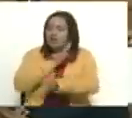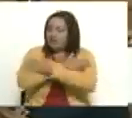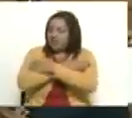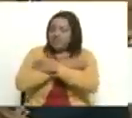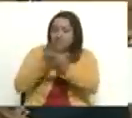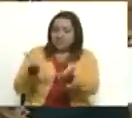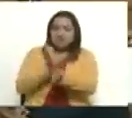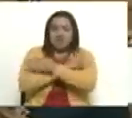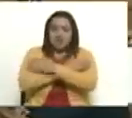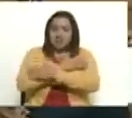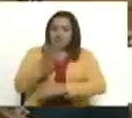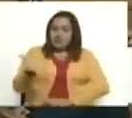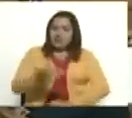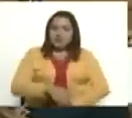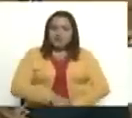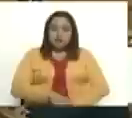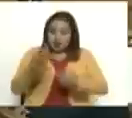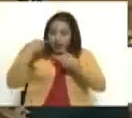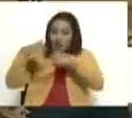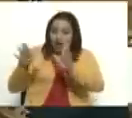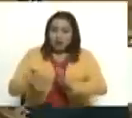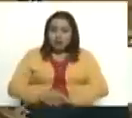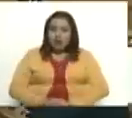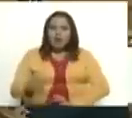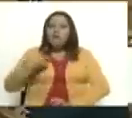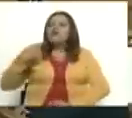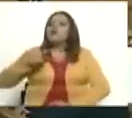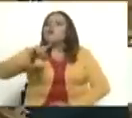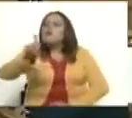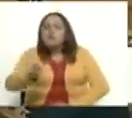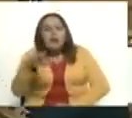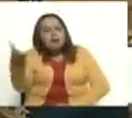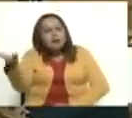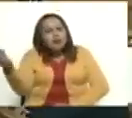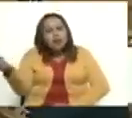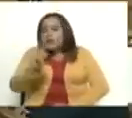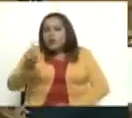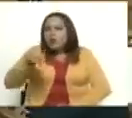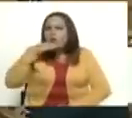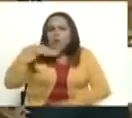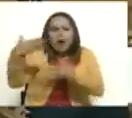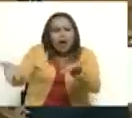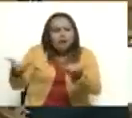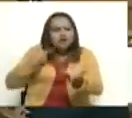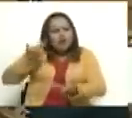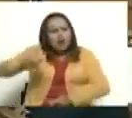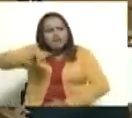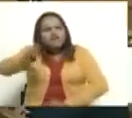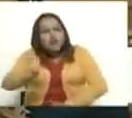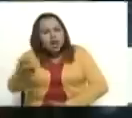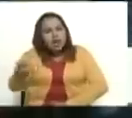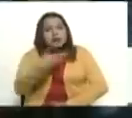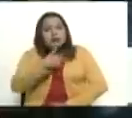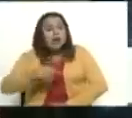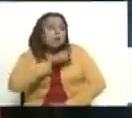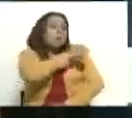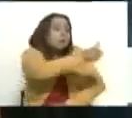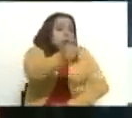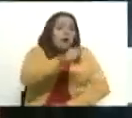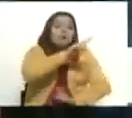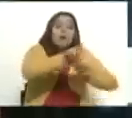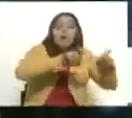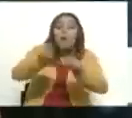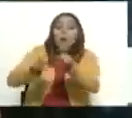Te felicito, Timoteo. Claro, pero lo que estoy es preguntándole. No te molestes, te estoy preguntando. Si quieres, se lo pregunto a cada uno de ustedes.